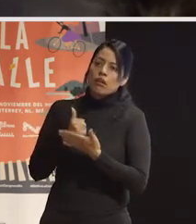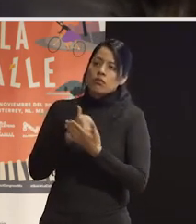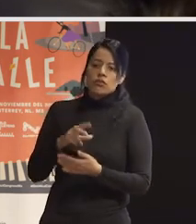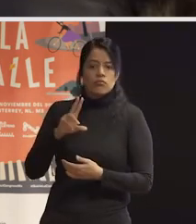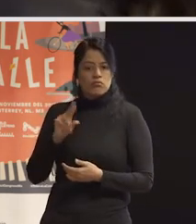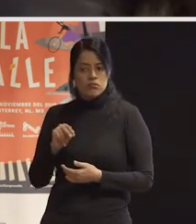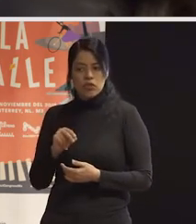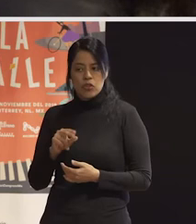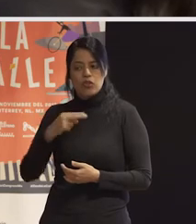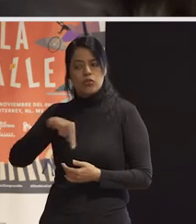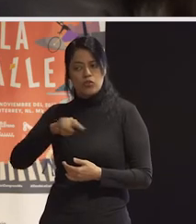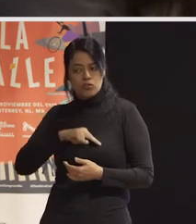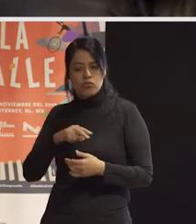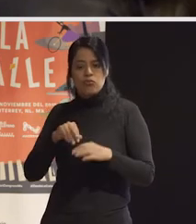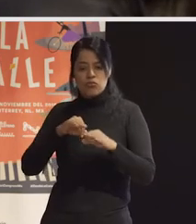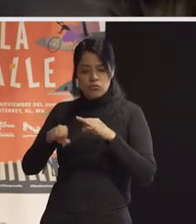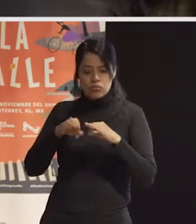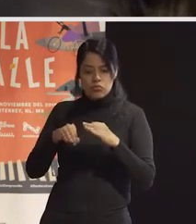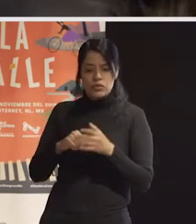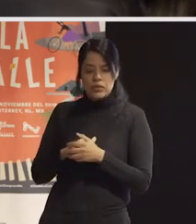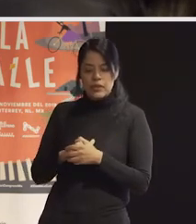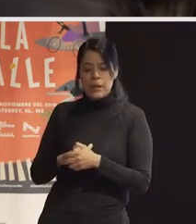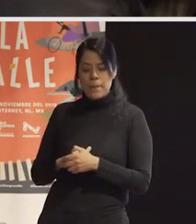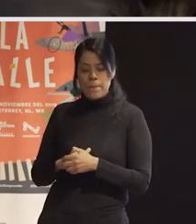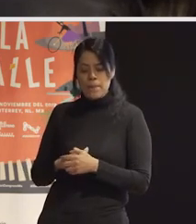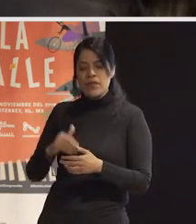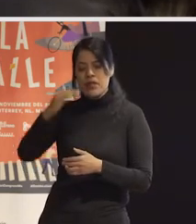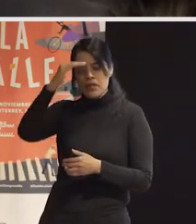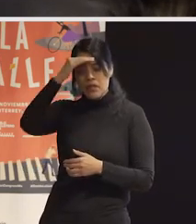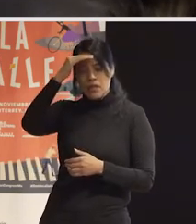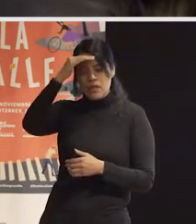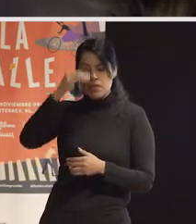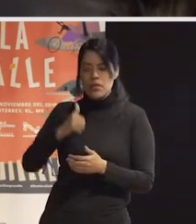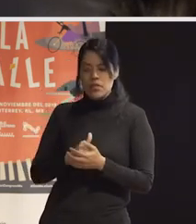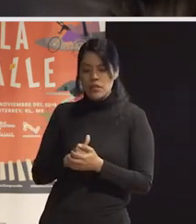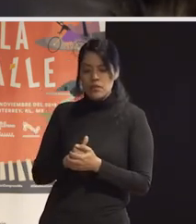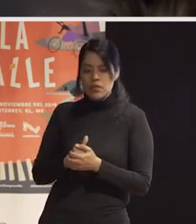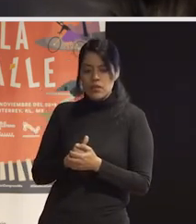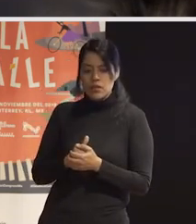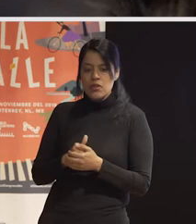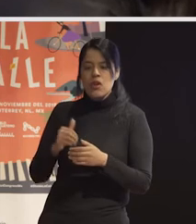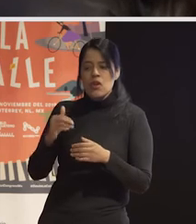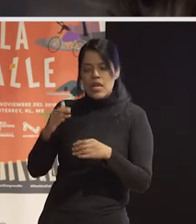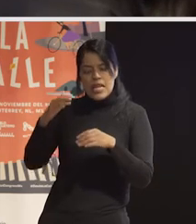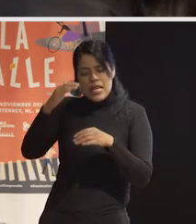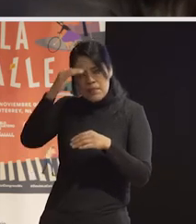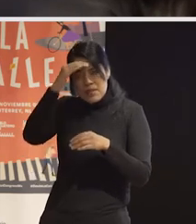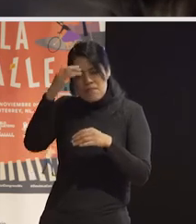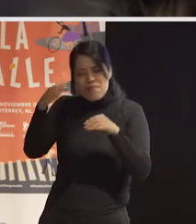estar en las mismas condiciones entonces pensamiento o más bien lo que invitó es a cambiar ese chip